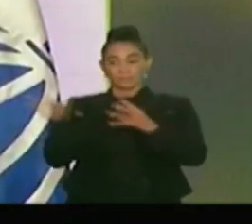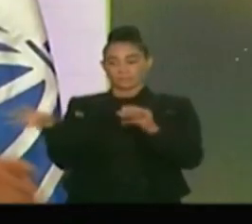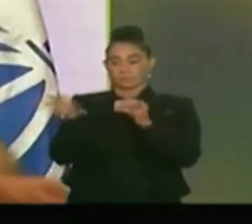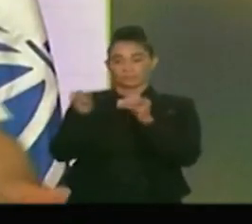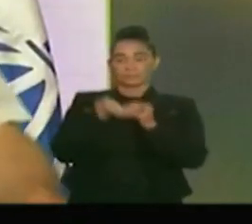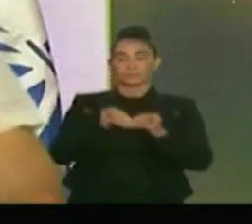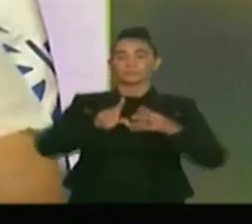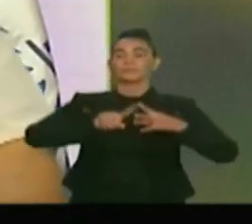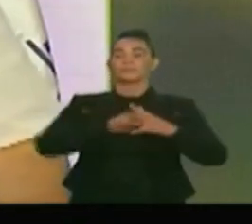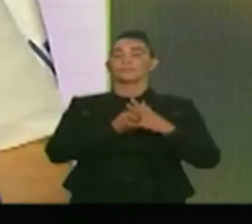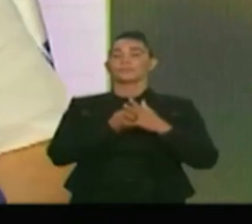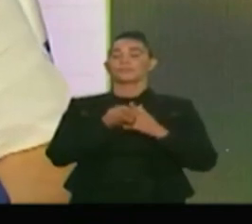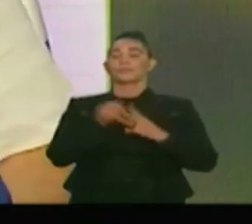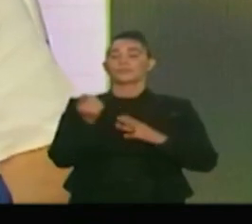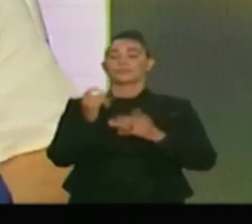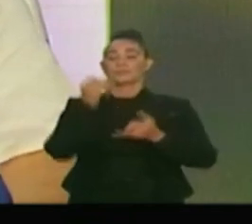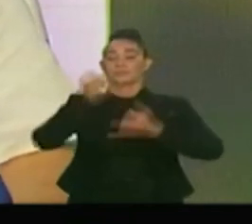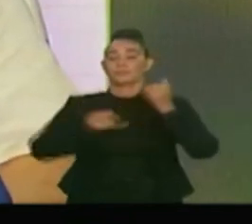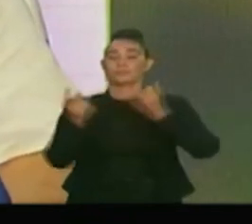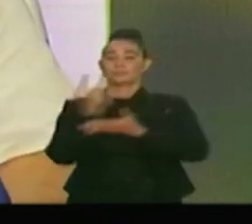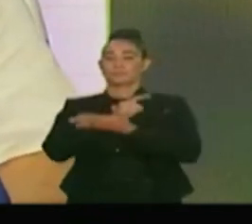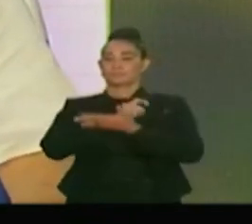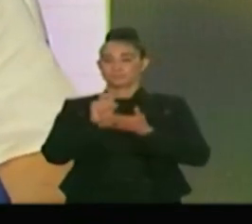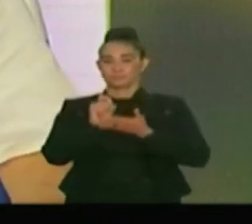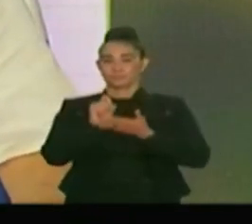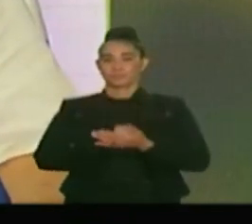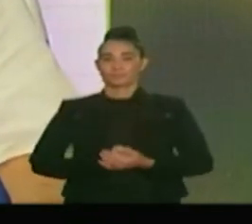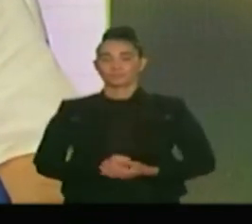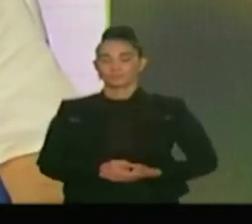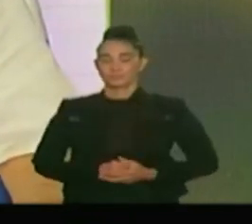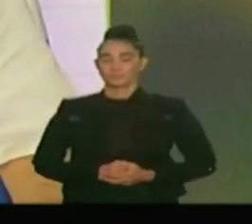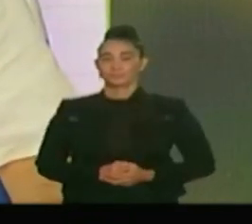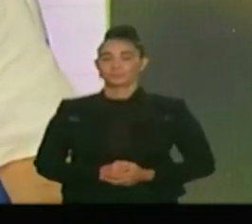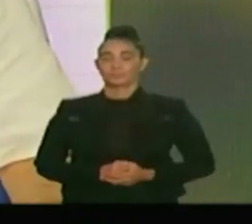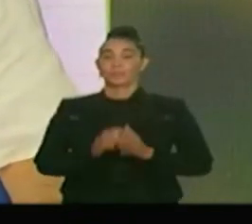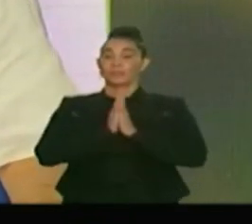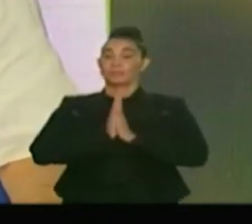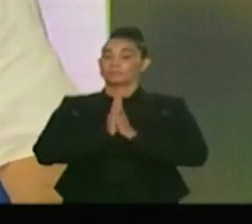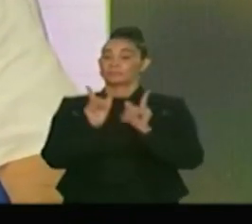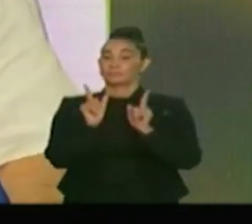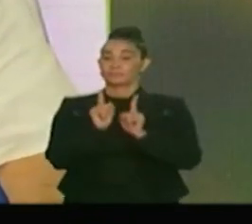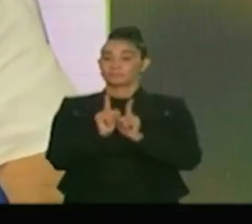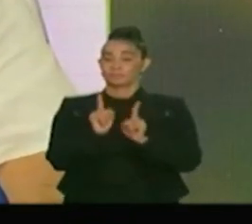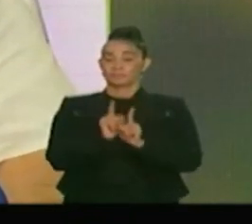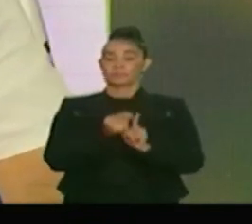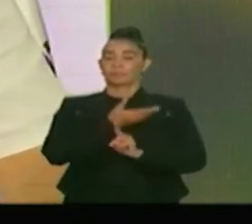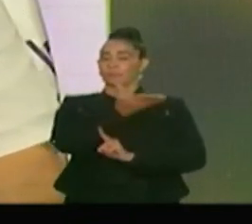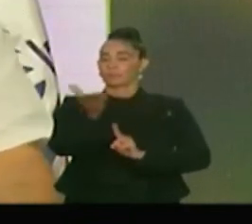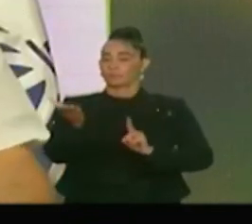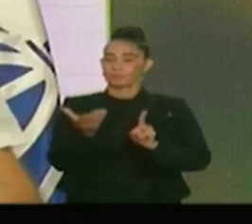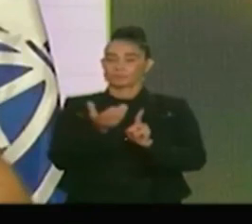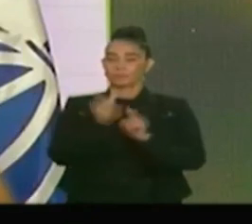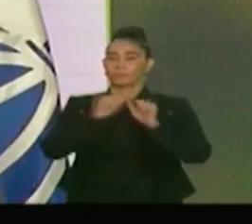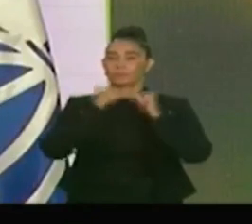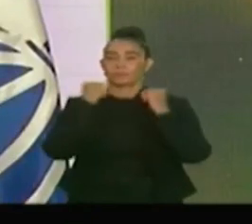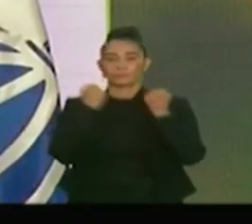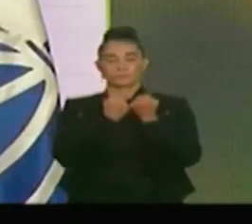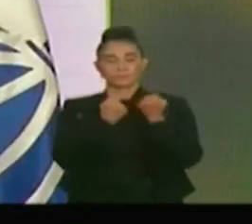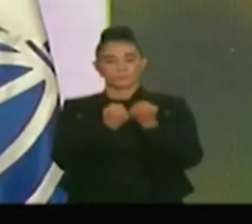integrándose a partir del fin de semana. Y les pido también a toda la